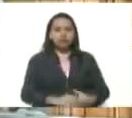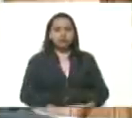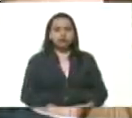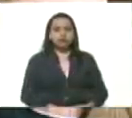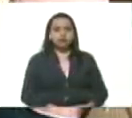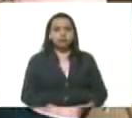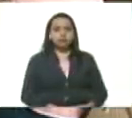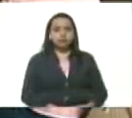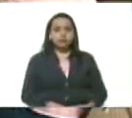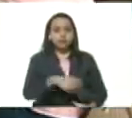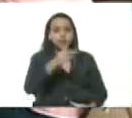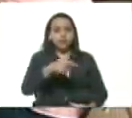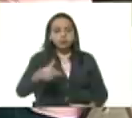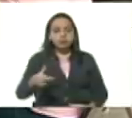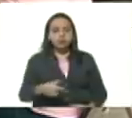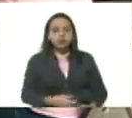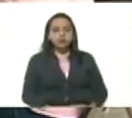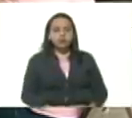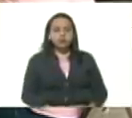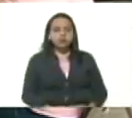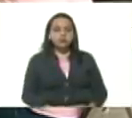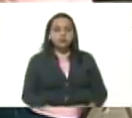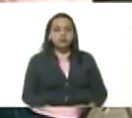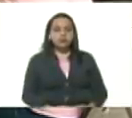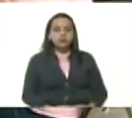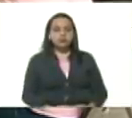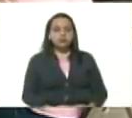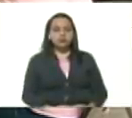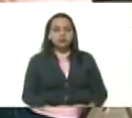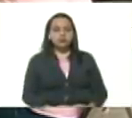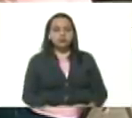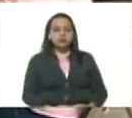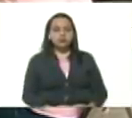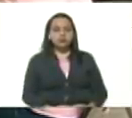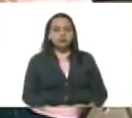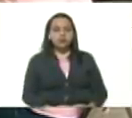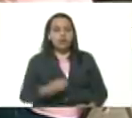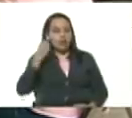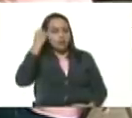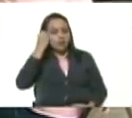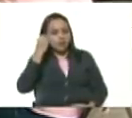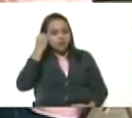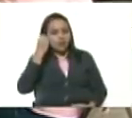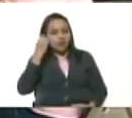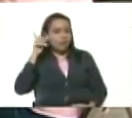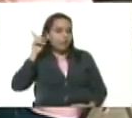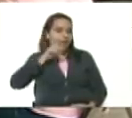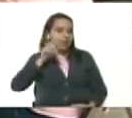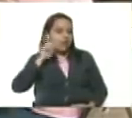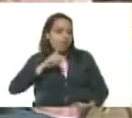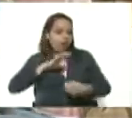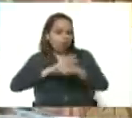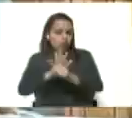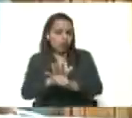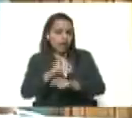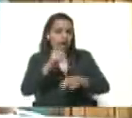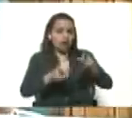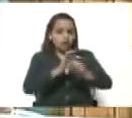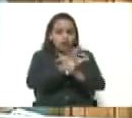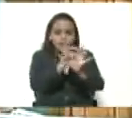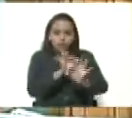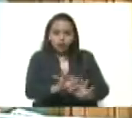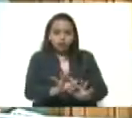de ciudadanos y ciudadanas que no creen en esta enfermedad. De alguna forma, de una u otra